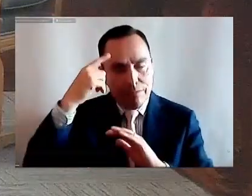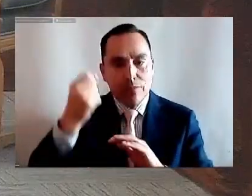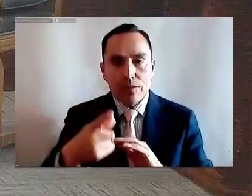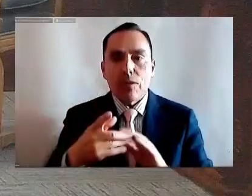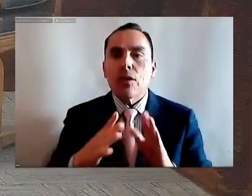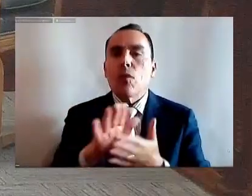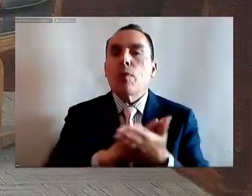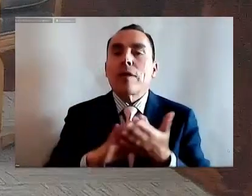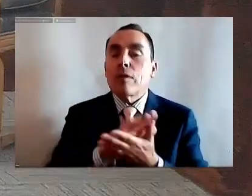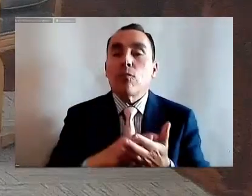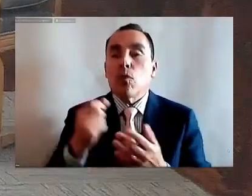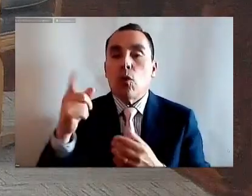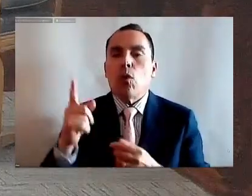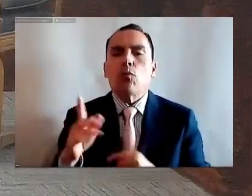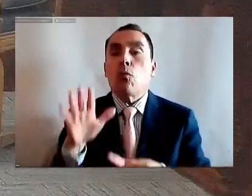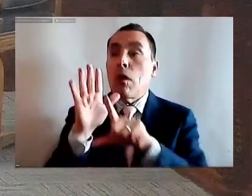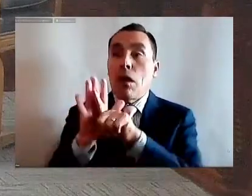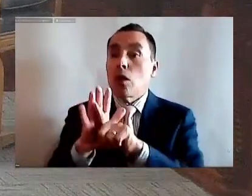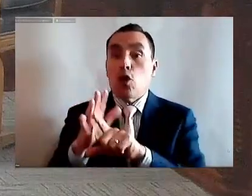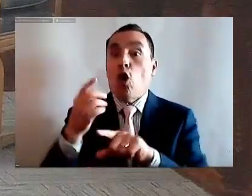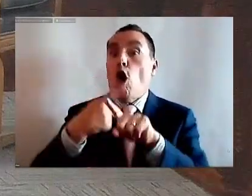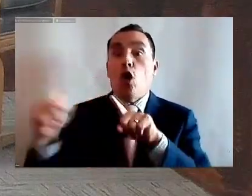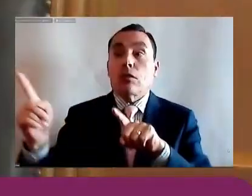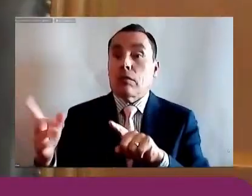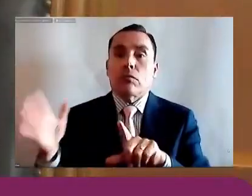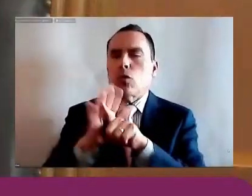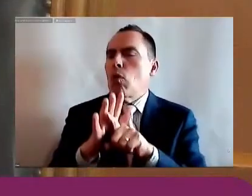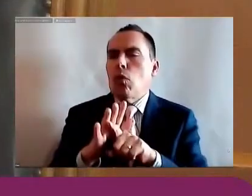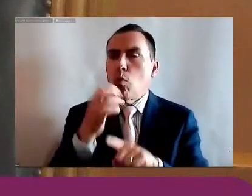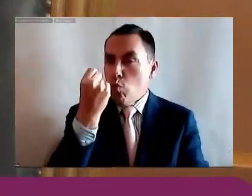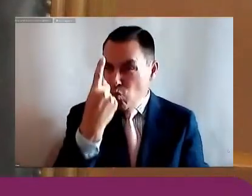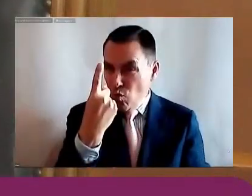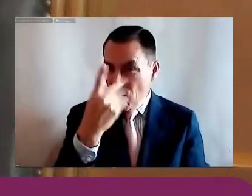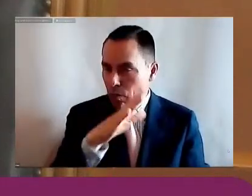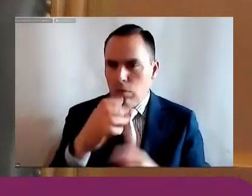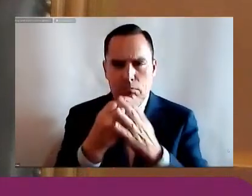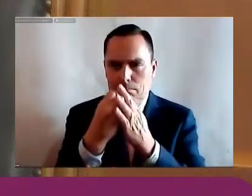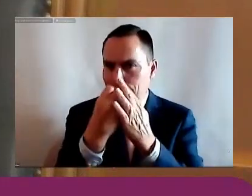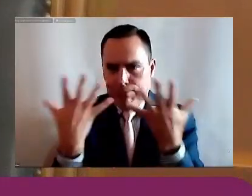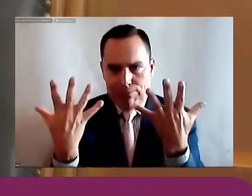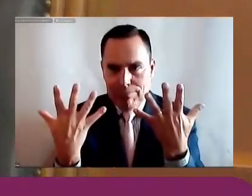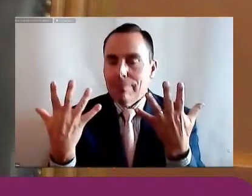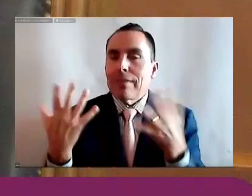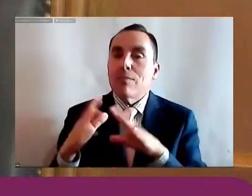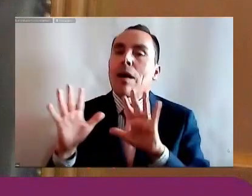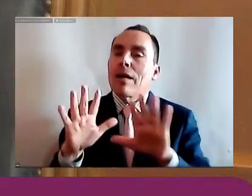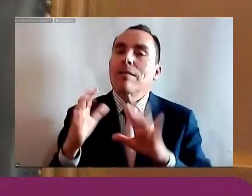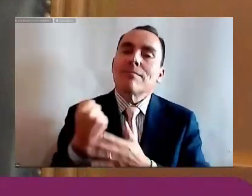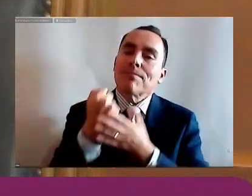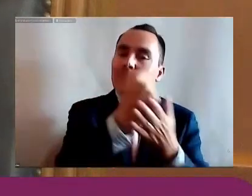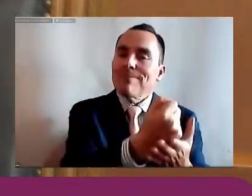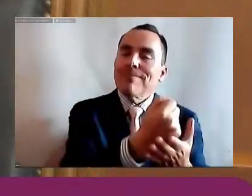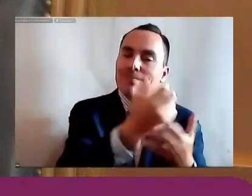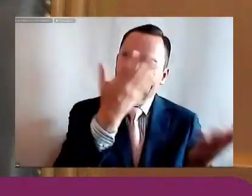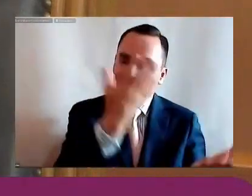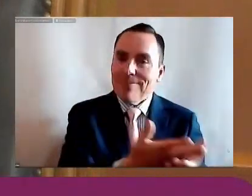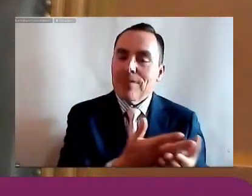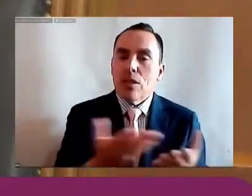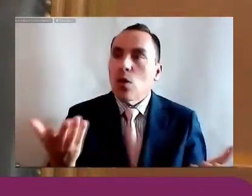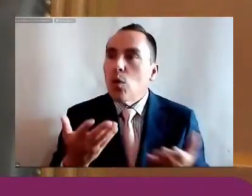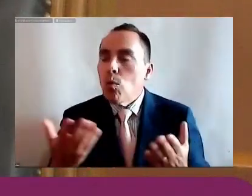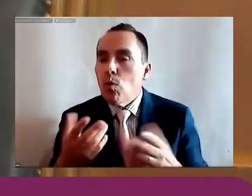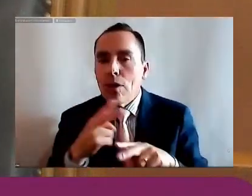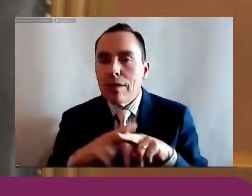de instrumento, tienen que ser varios a la vez, porque entonces, quizás no solo tiene que ser cómo hacemos que el trabajador